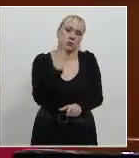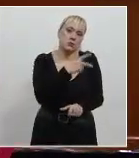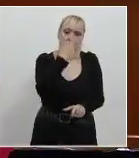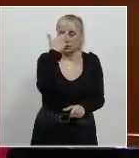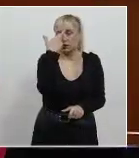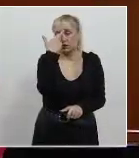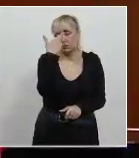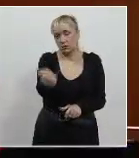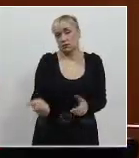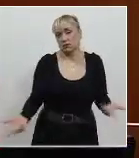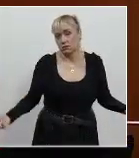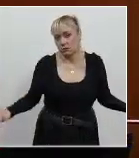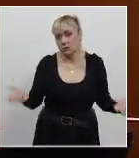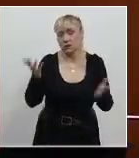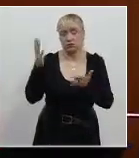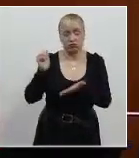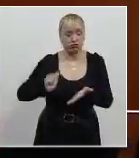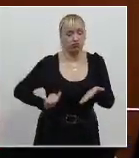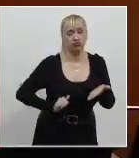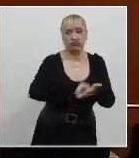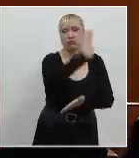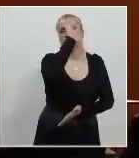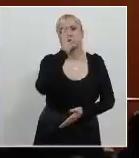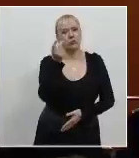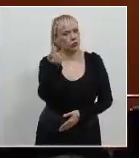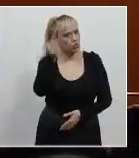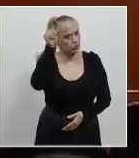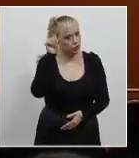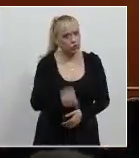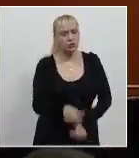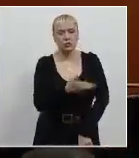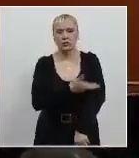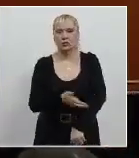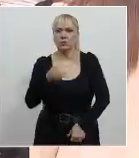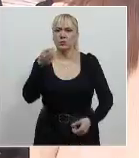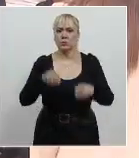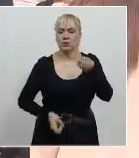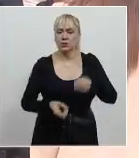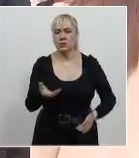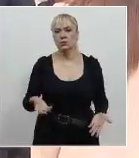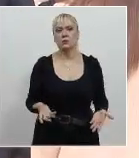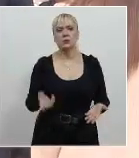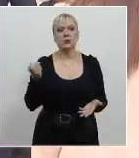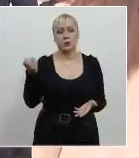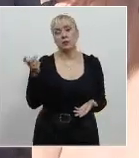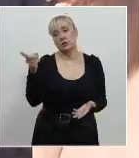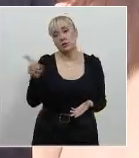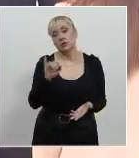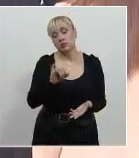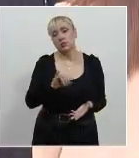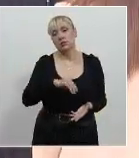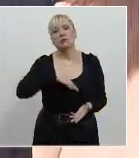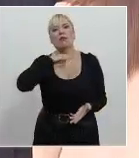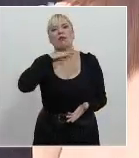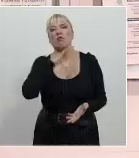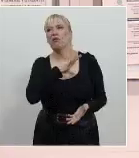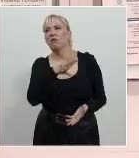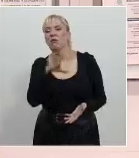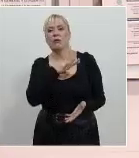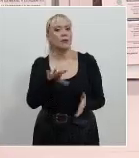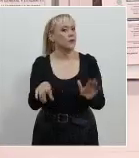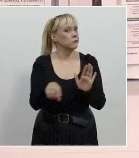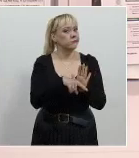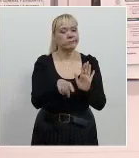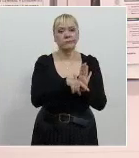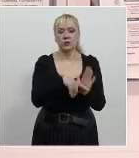juicio afectando el principio de justicia pronta y expedita. Dicha omisión tiene una ejecución material que incide de manera negativa